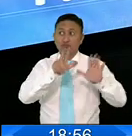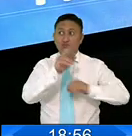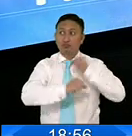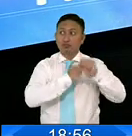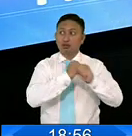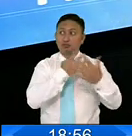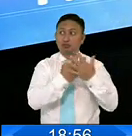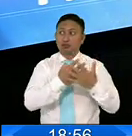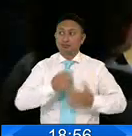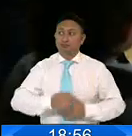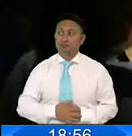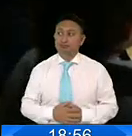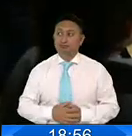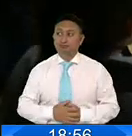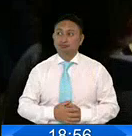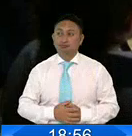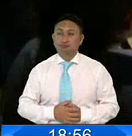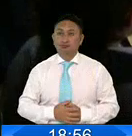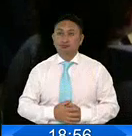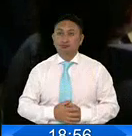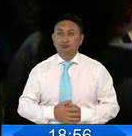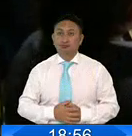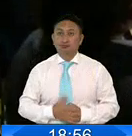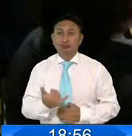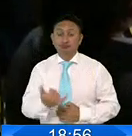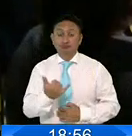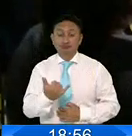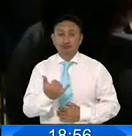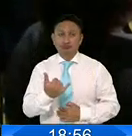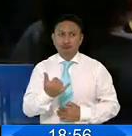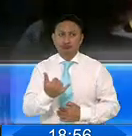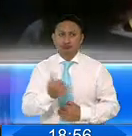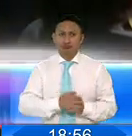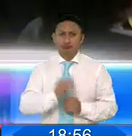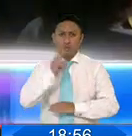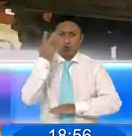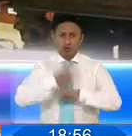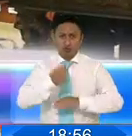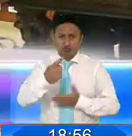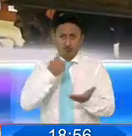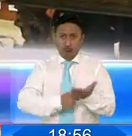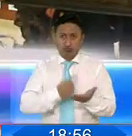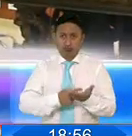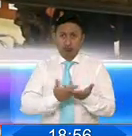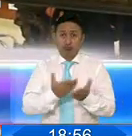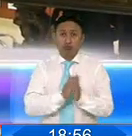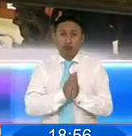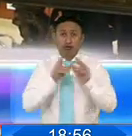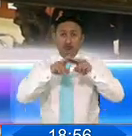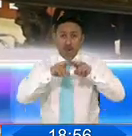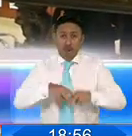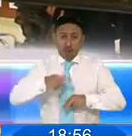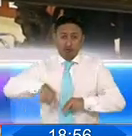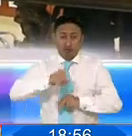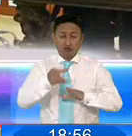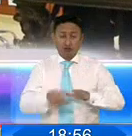8 años de cárcel. Un giro inesperado se registró en el segundo día de audiencia del recurso de casación en